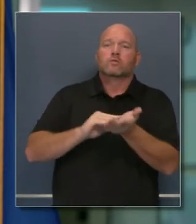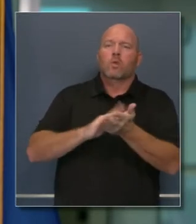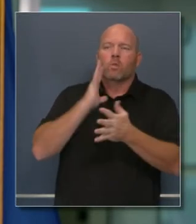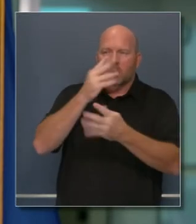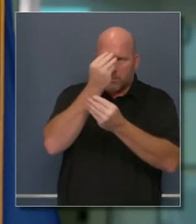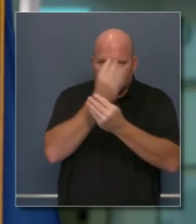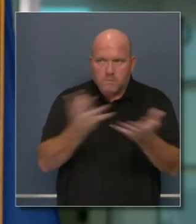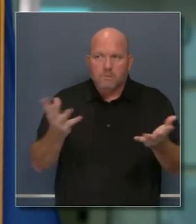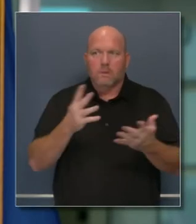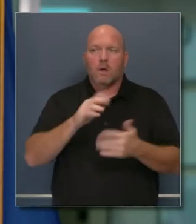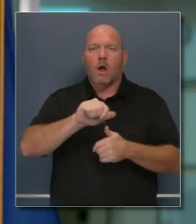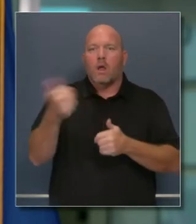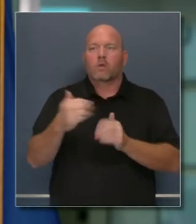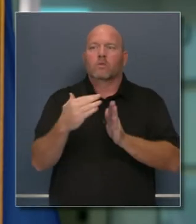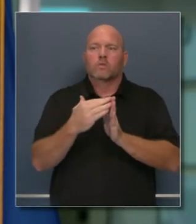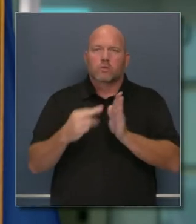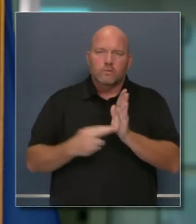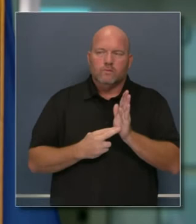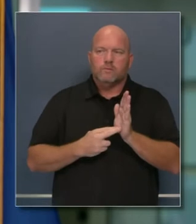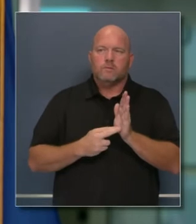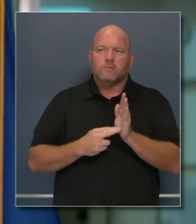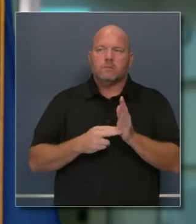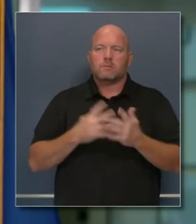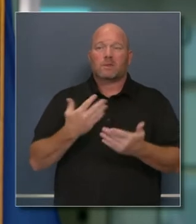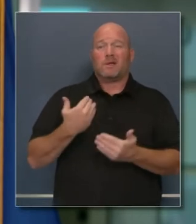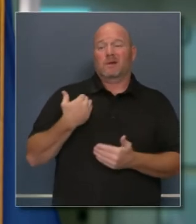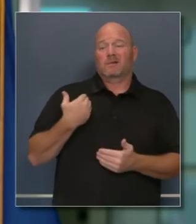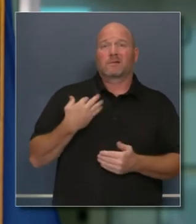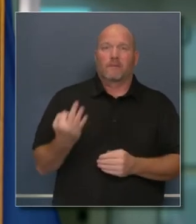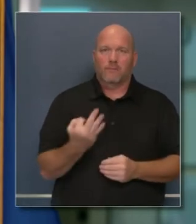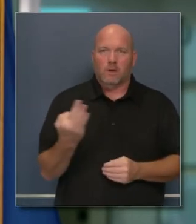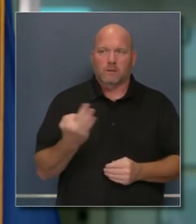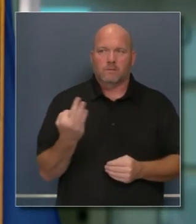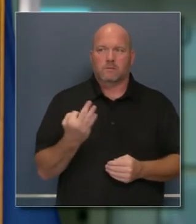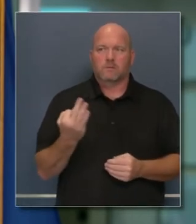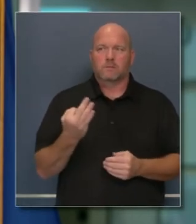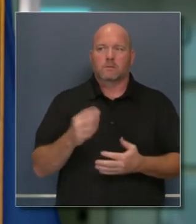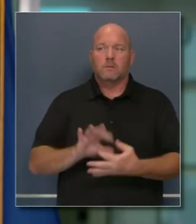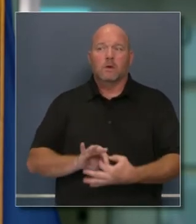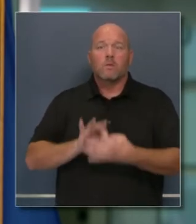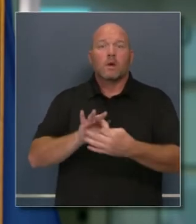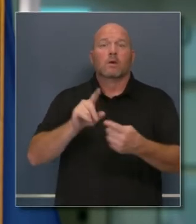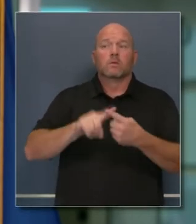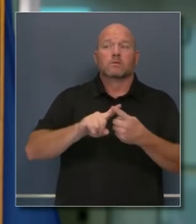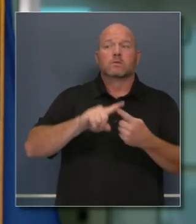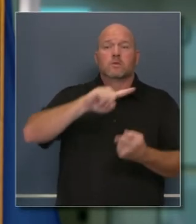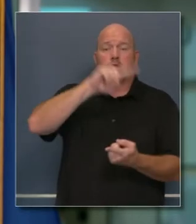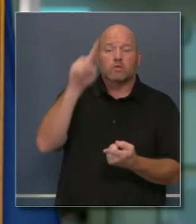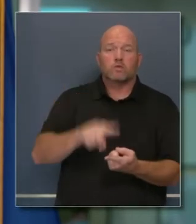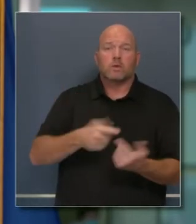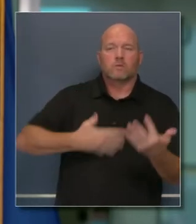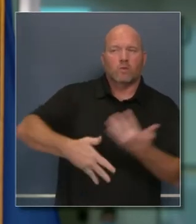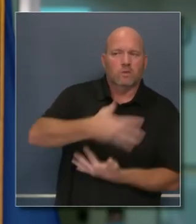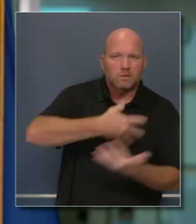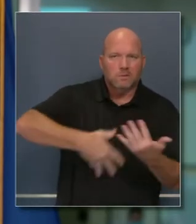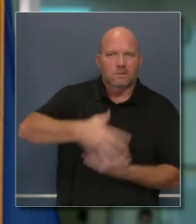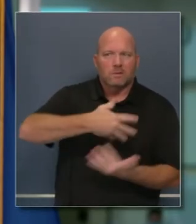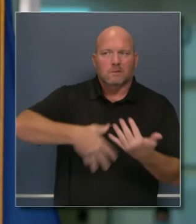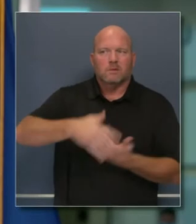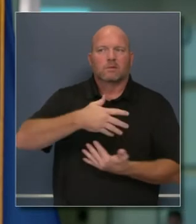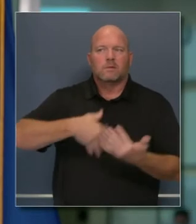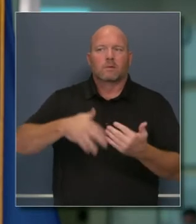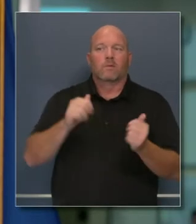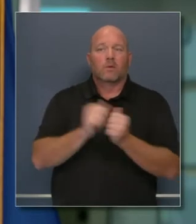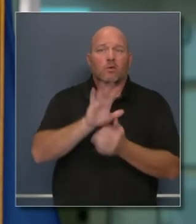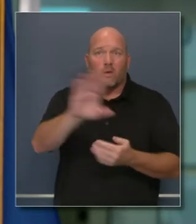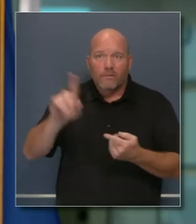doctor Galli les traerá últimas noticias sobre las pautas que emitimos el viernes para poder reducir el entremezclarse